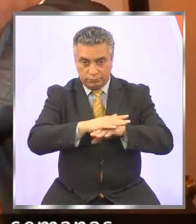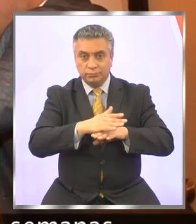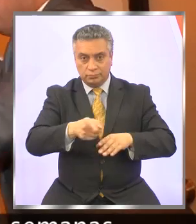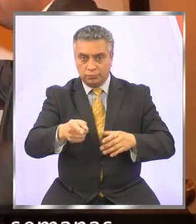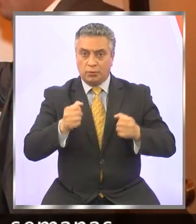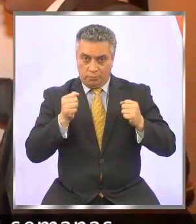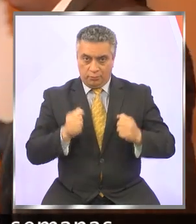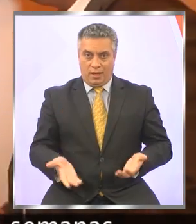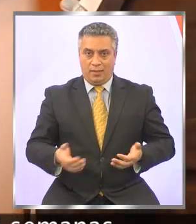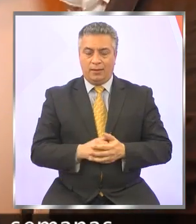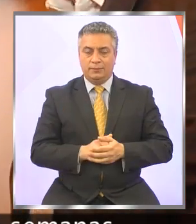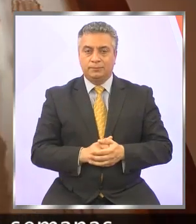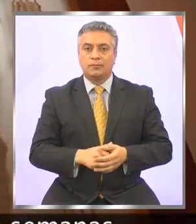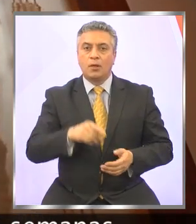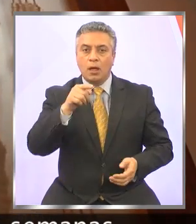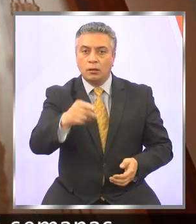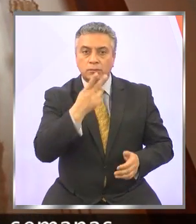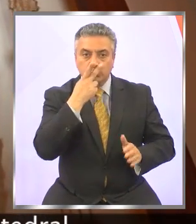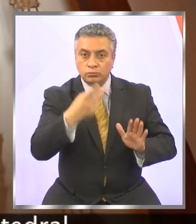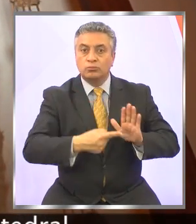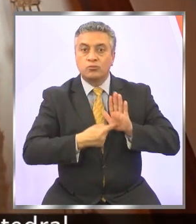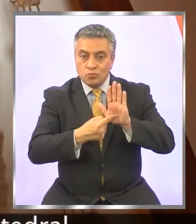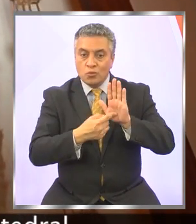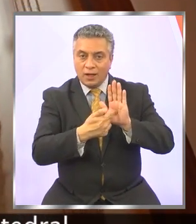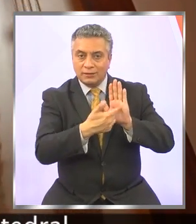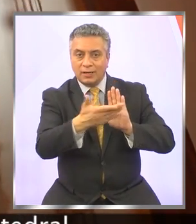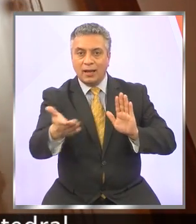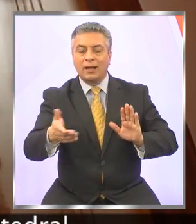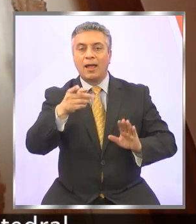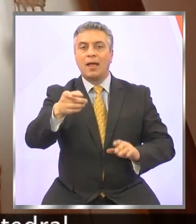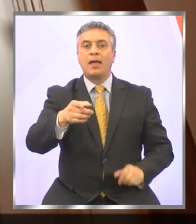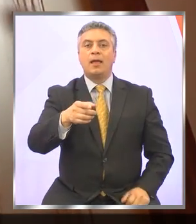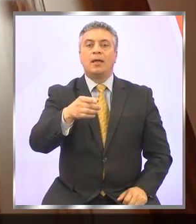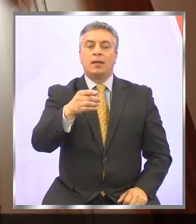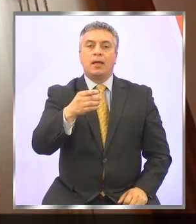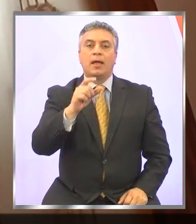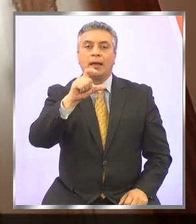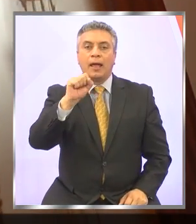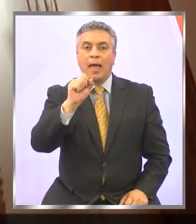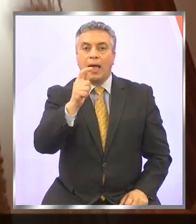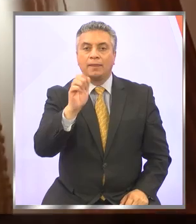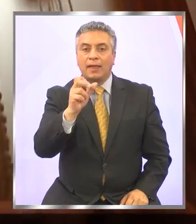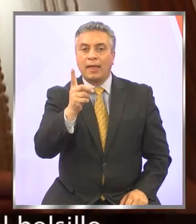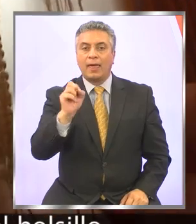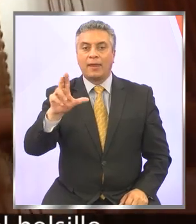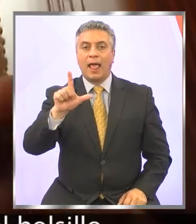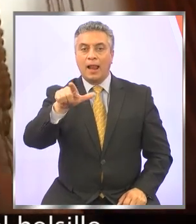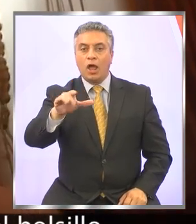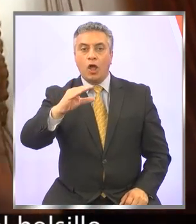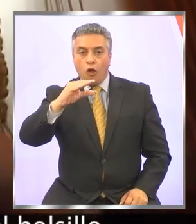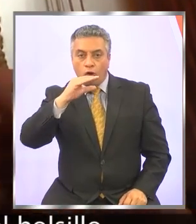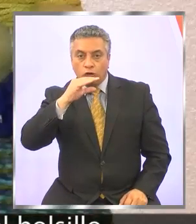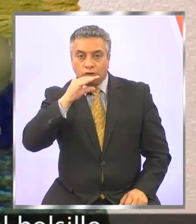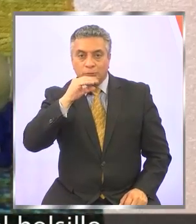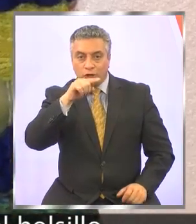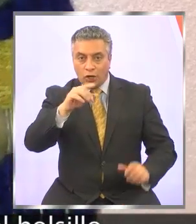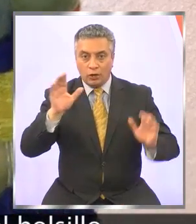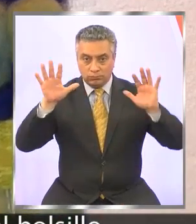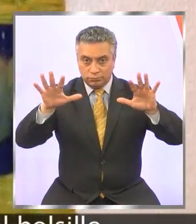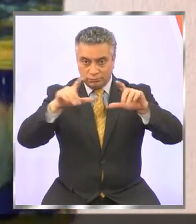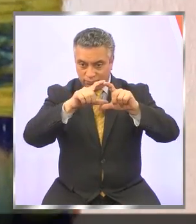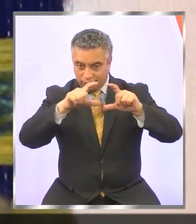Una muestra que estará por 3 semanas en el aula magna de la Catedral de Concepción. Todo lo vendido